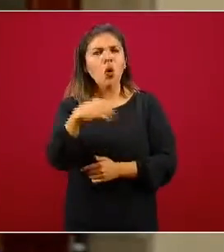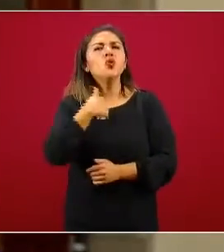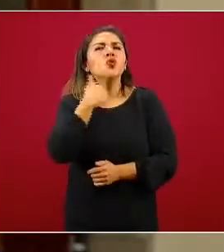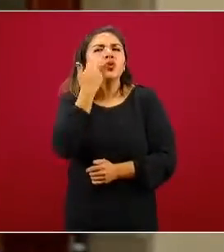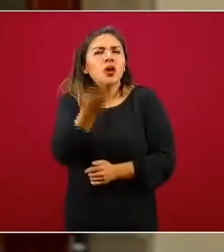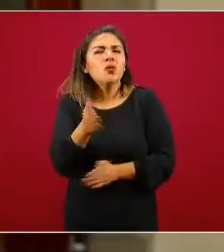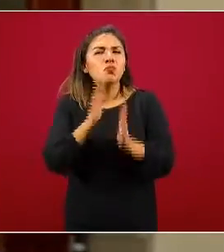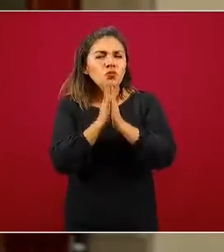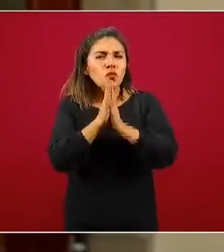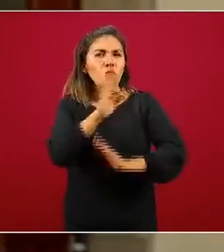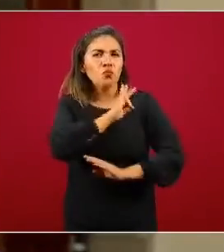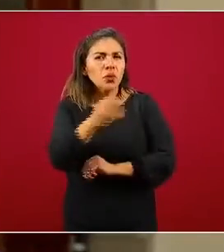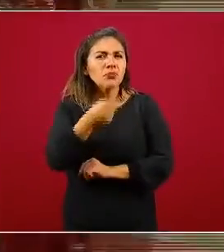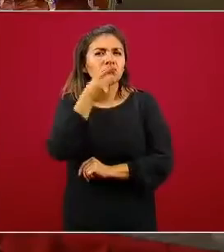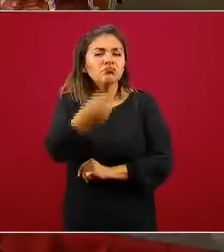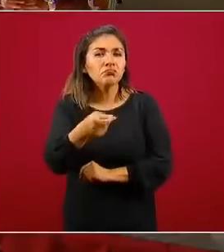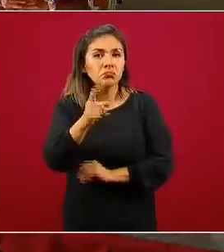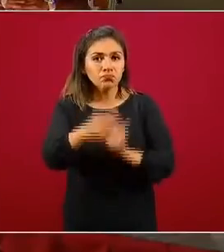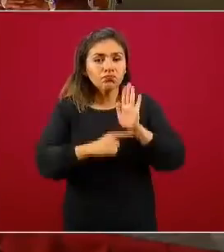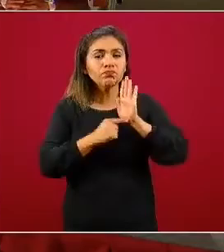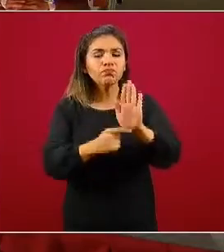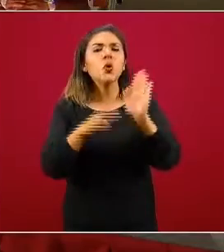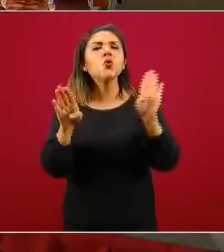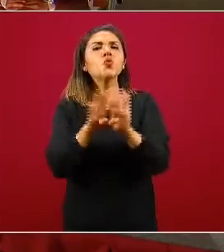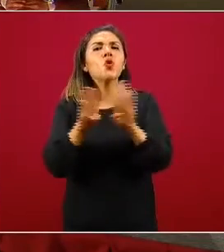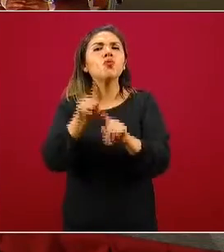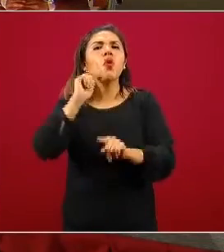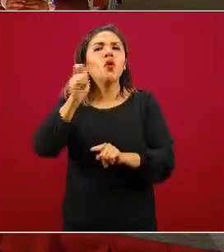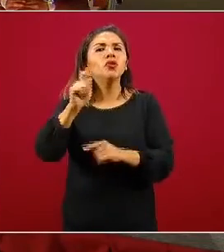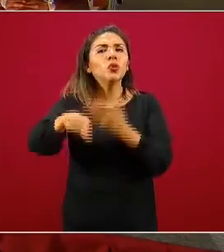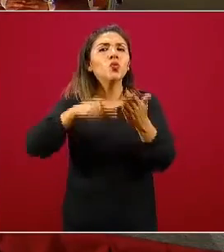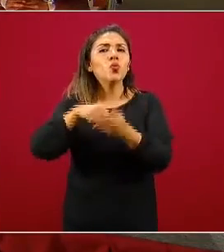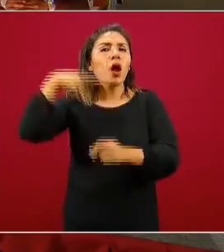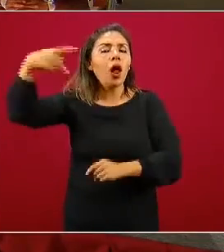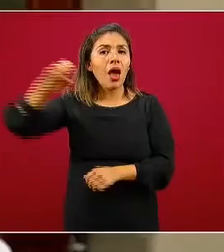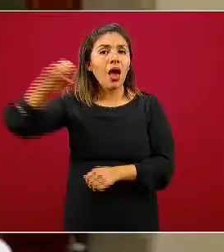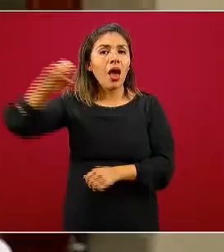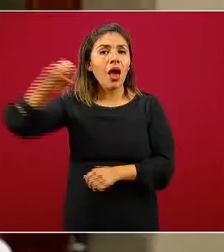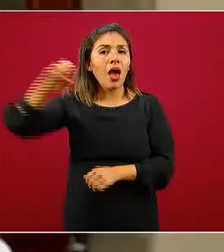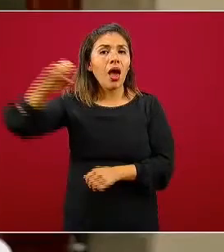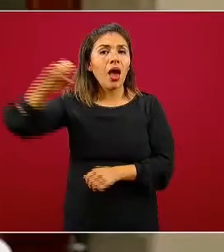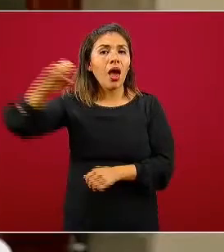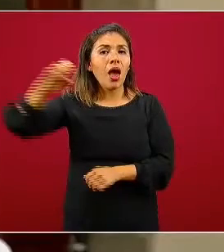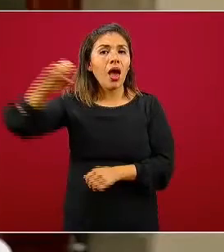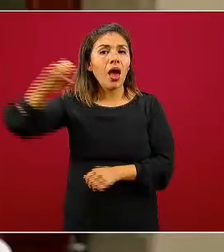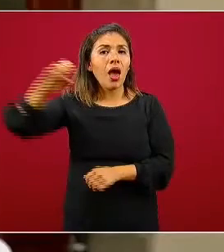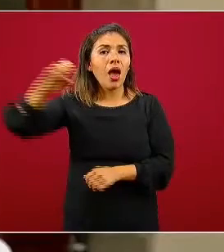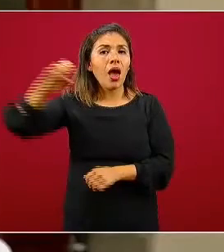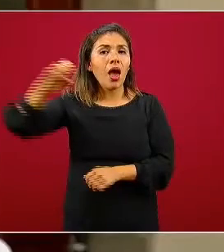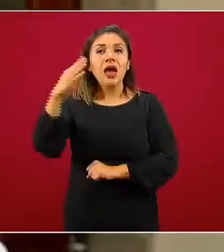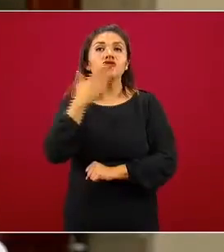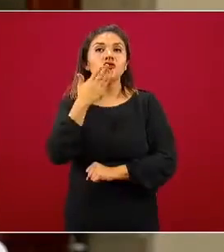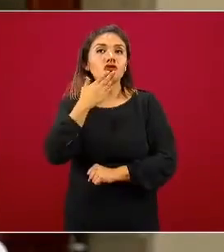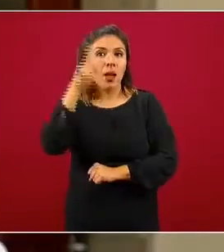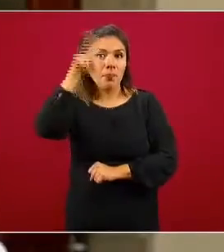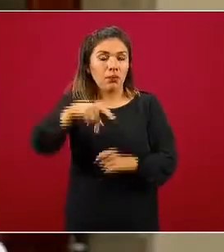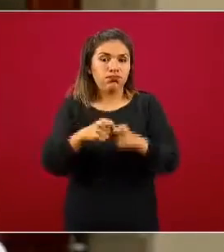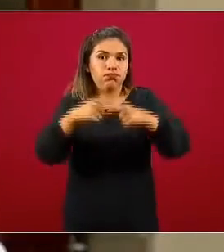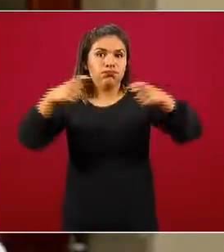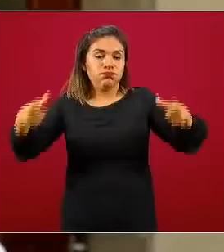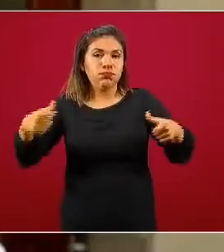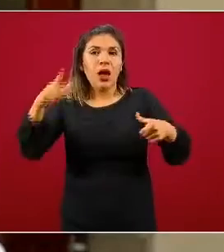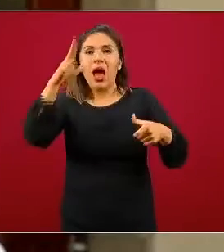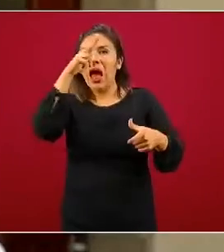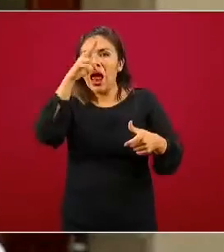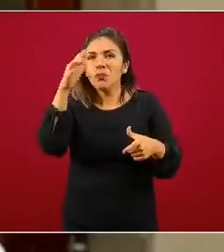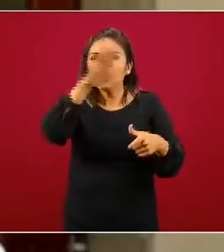que en algún momento fuera posible que nos presentara cómo está la curva en nuestro estado. Sabemos que por la extensión de Sonora es difícil porque pues tenemos